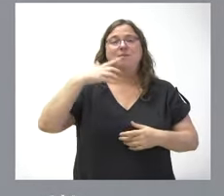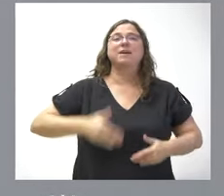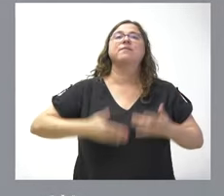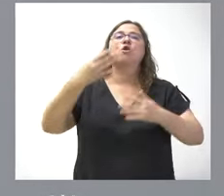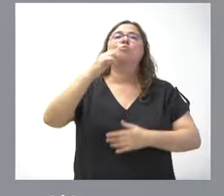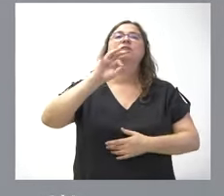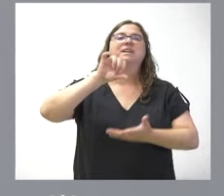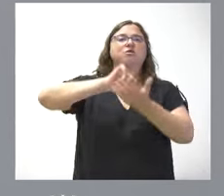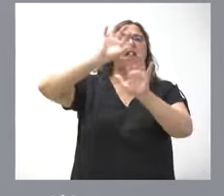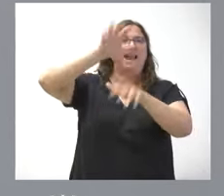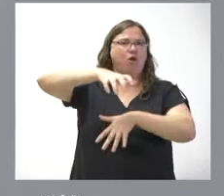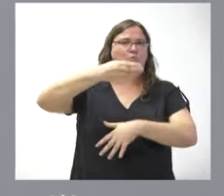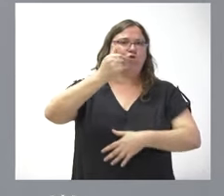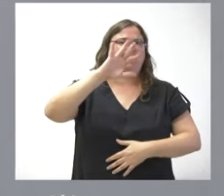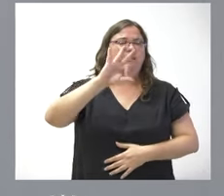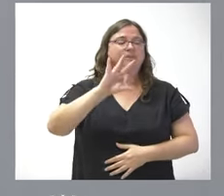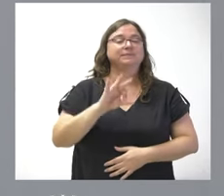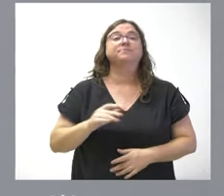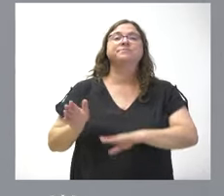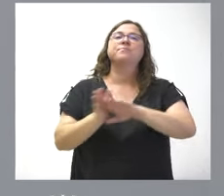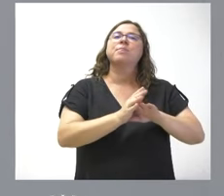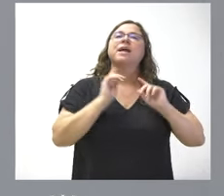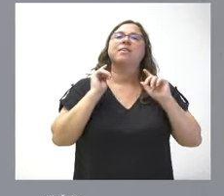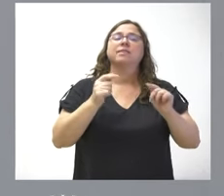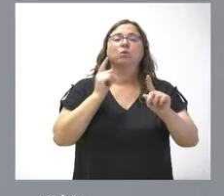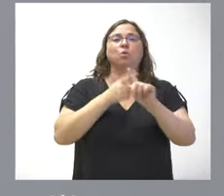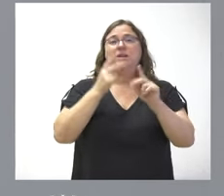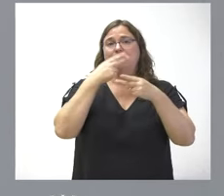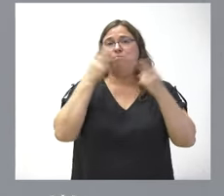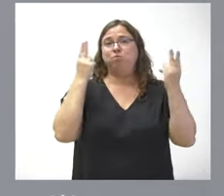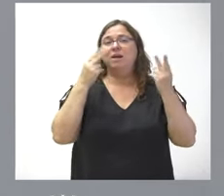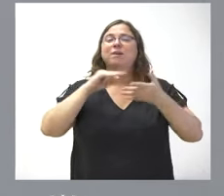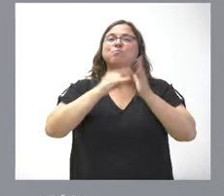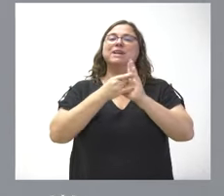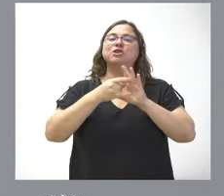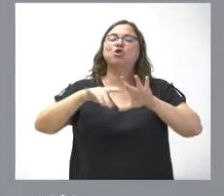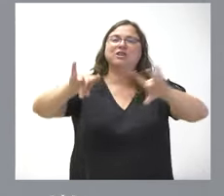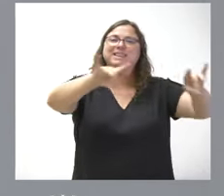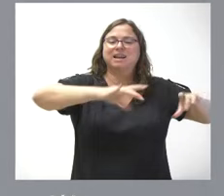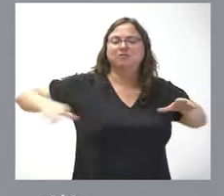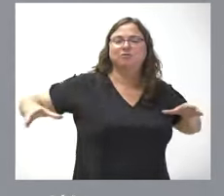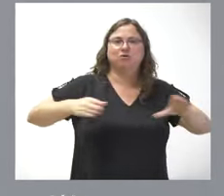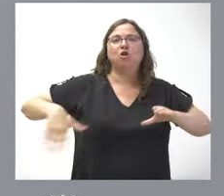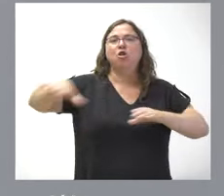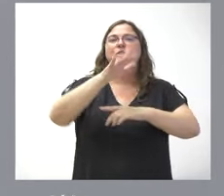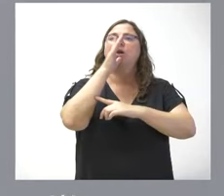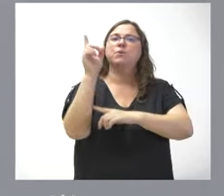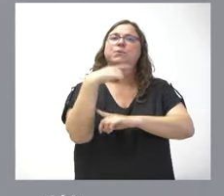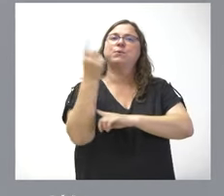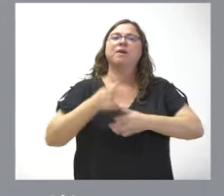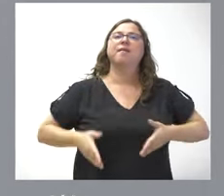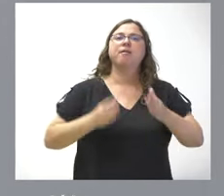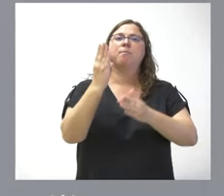ciudad de León se declara de utilidad pública y urgente ocupación el proyecto de concentración parcelaria de la zona regable de los canales de palenzuela